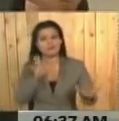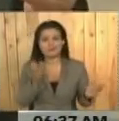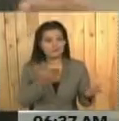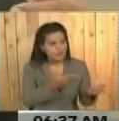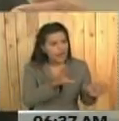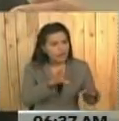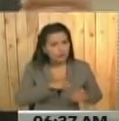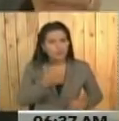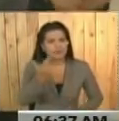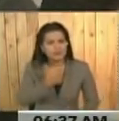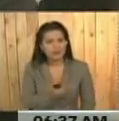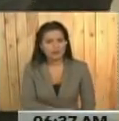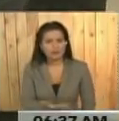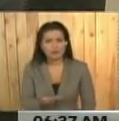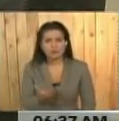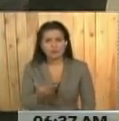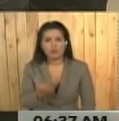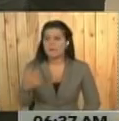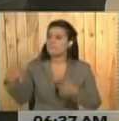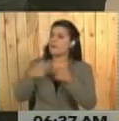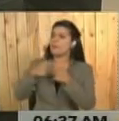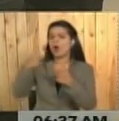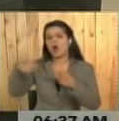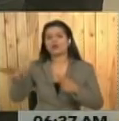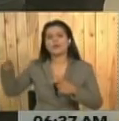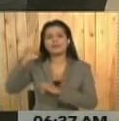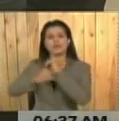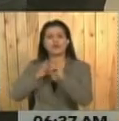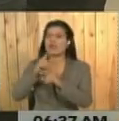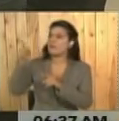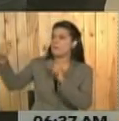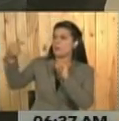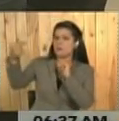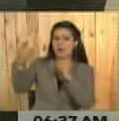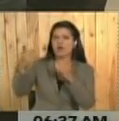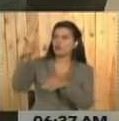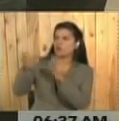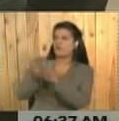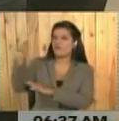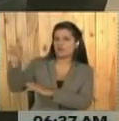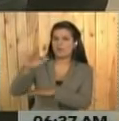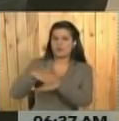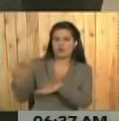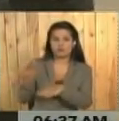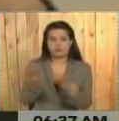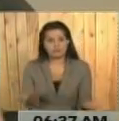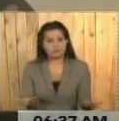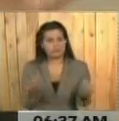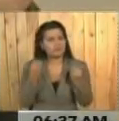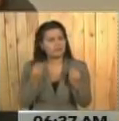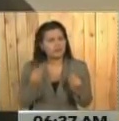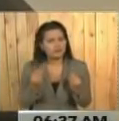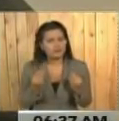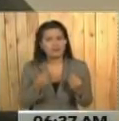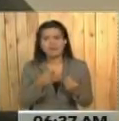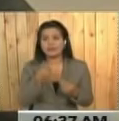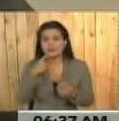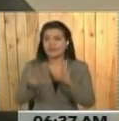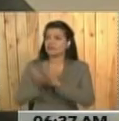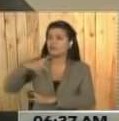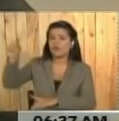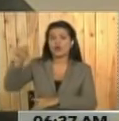lo que no se ha hecho en Venezuela peleando con los que están afuera los venezolanos que se han ido que se han ido de Venezuela según ellos exiliados pues